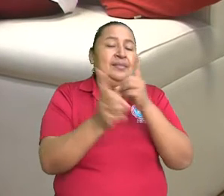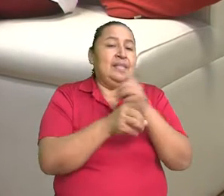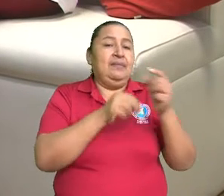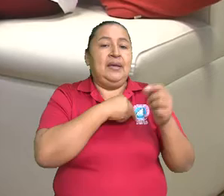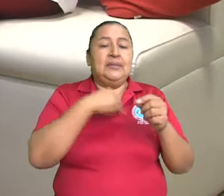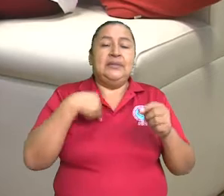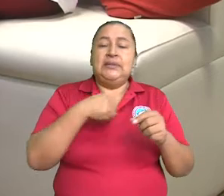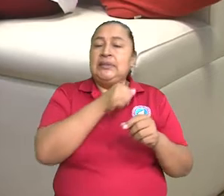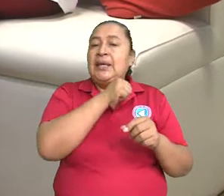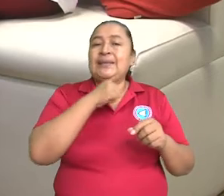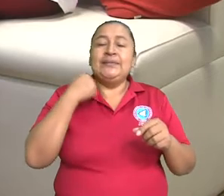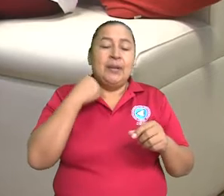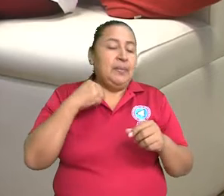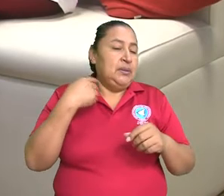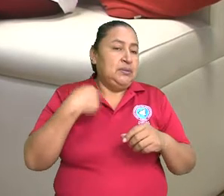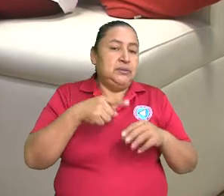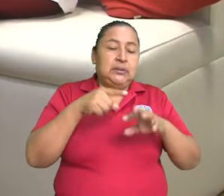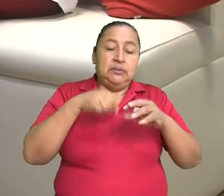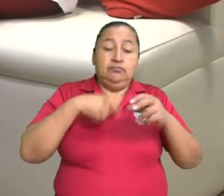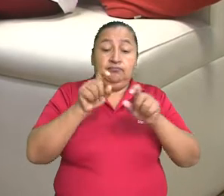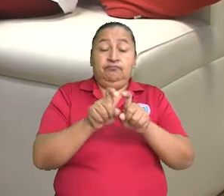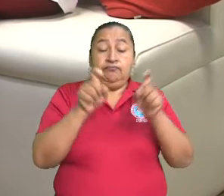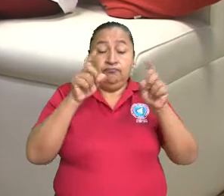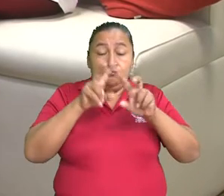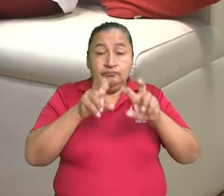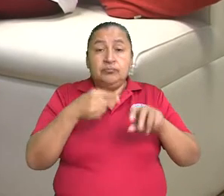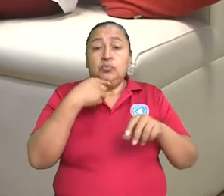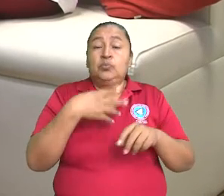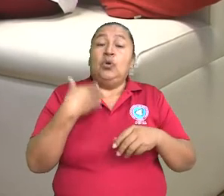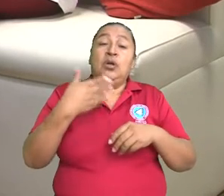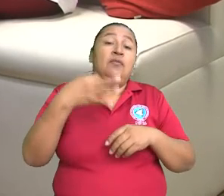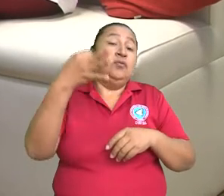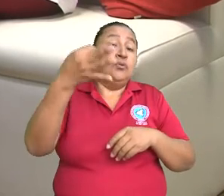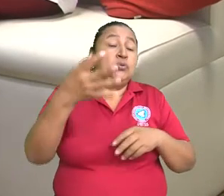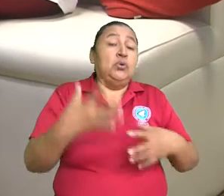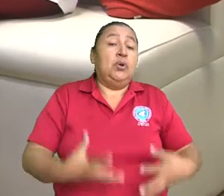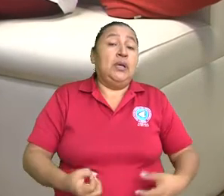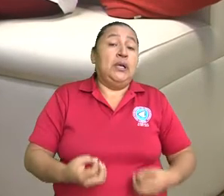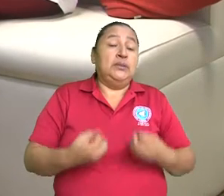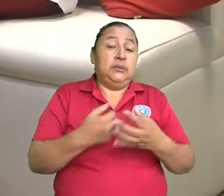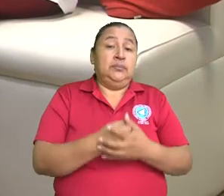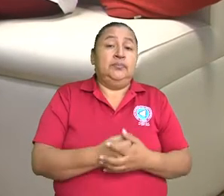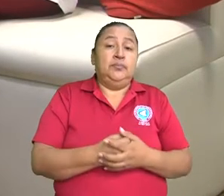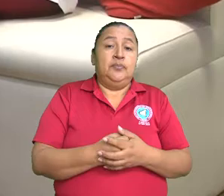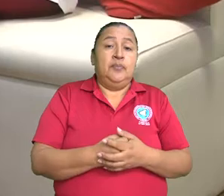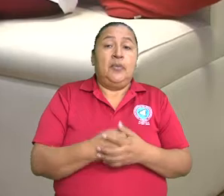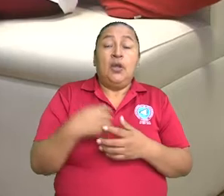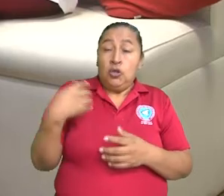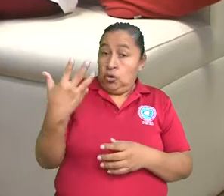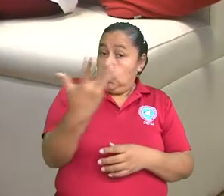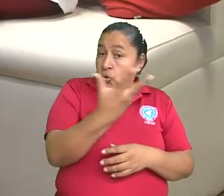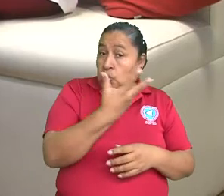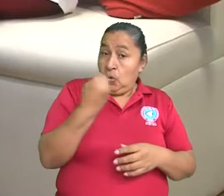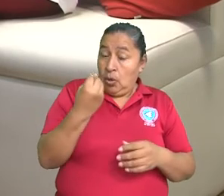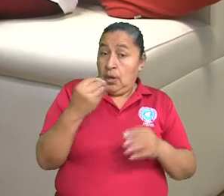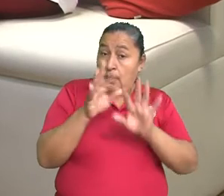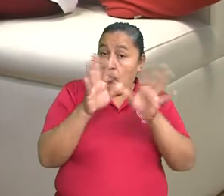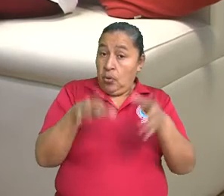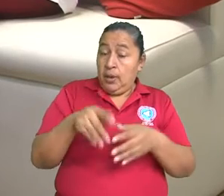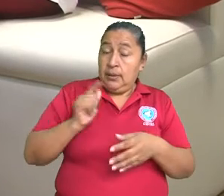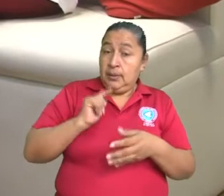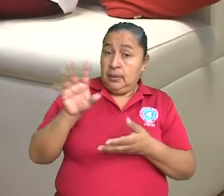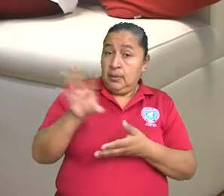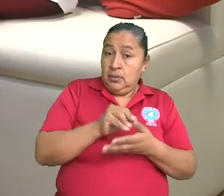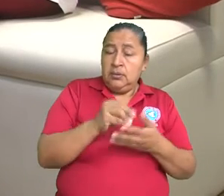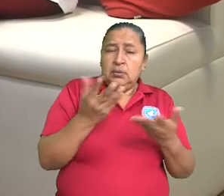chequeo ginecológico más frecuentemente porque aumenta su riesgo de cáncer. ¿Todas las mujeres son portadoras del virus papiloma humano? ¿El